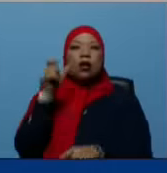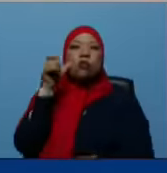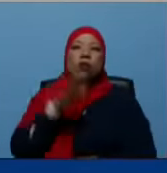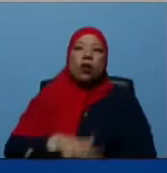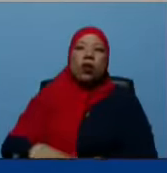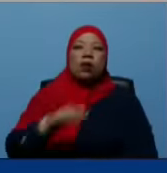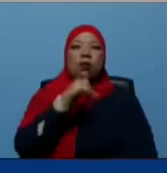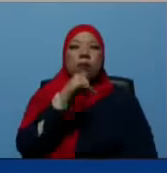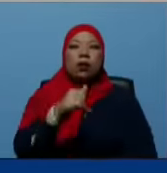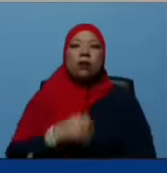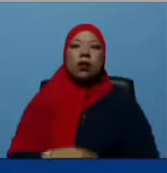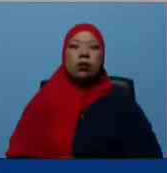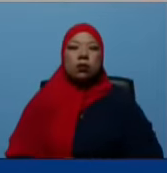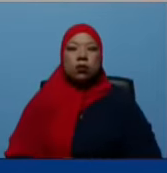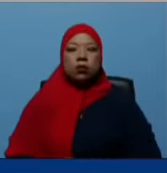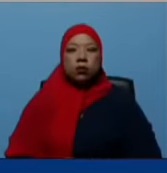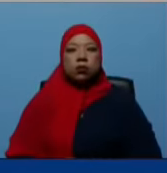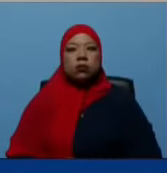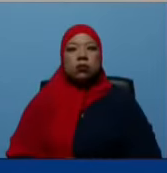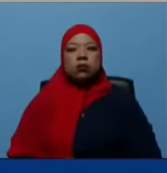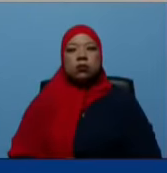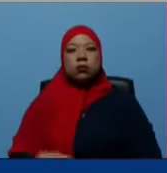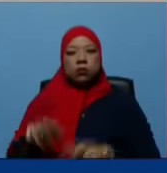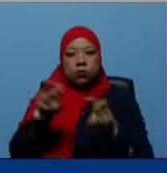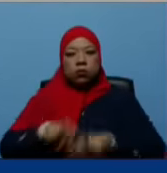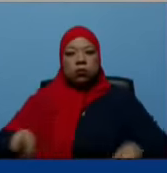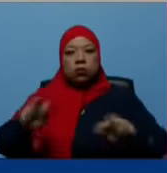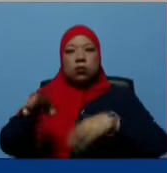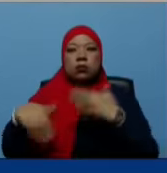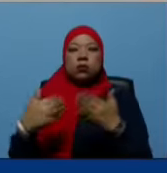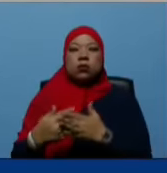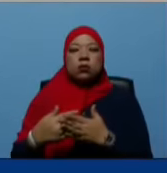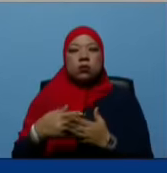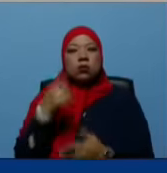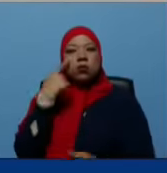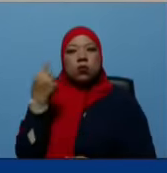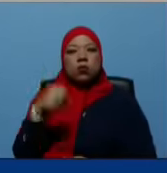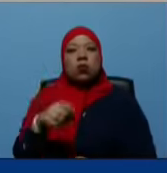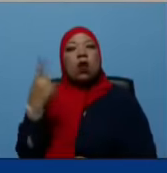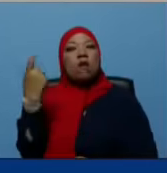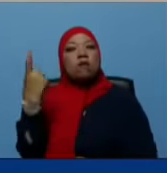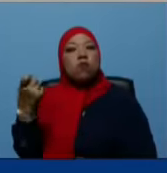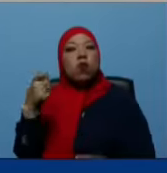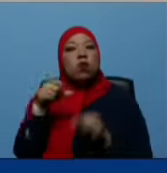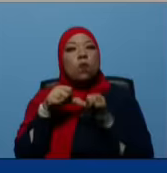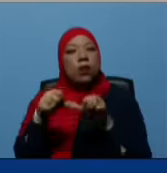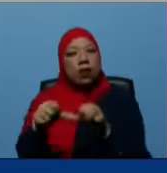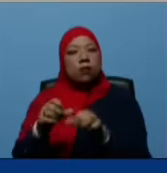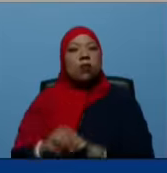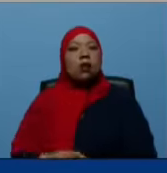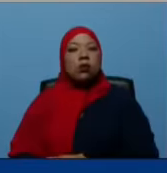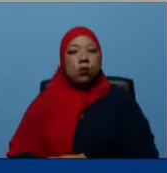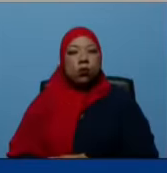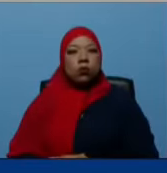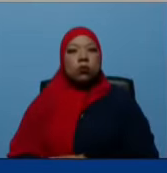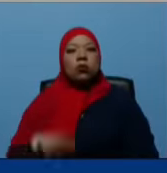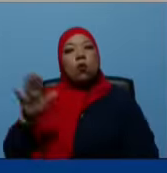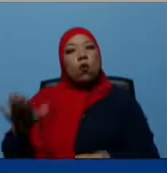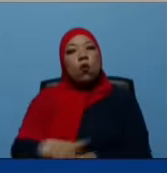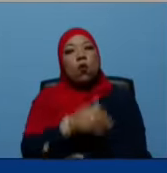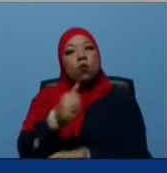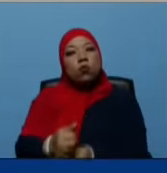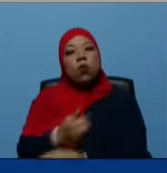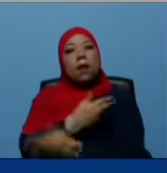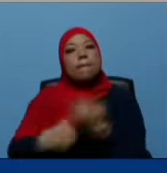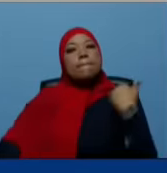ellos, que había explotado por falta de mantenimiento, por culpa de Maduro